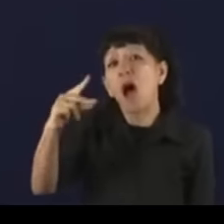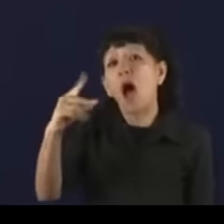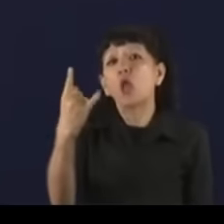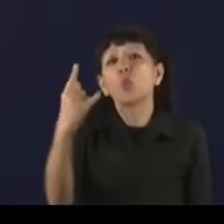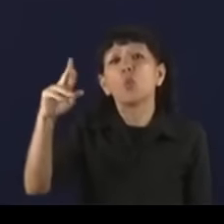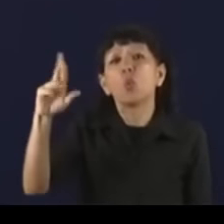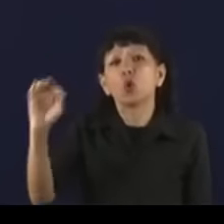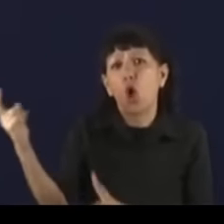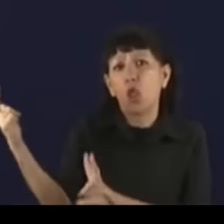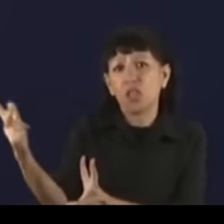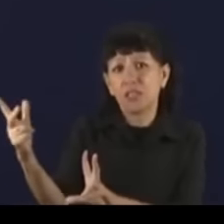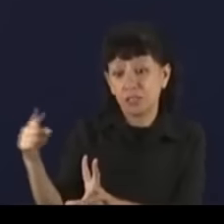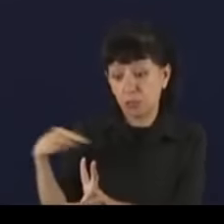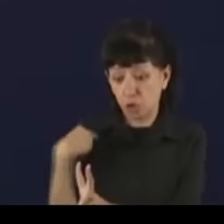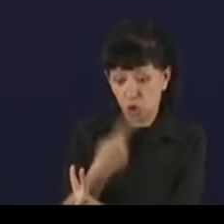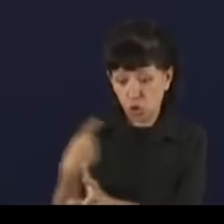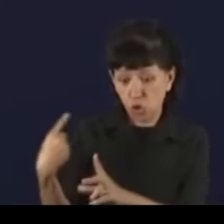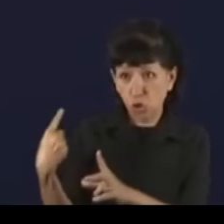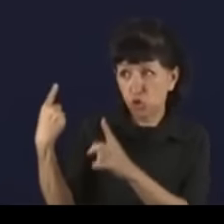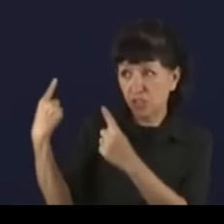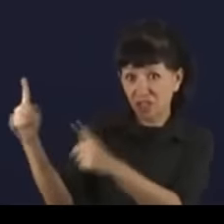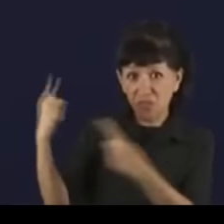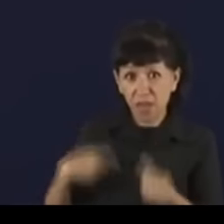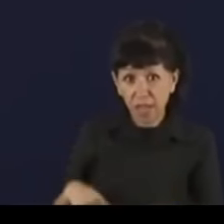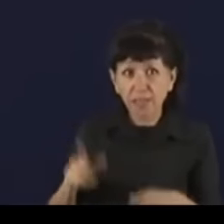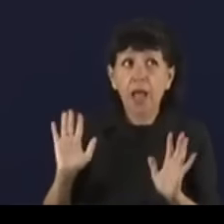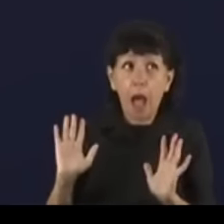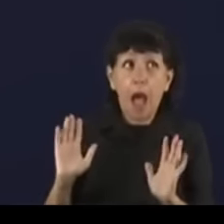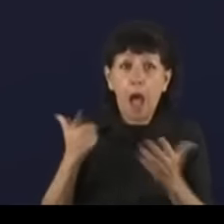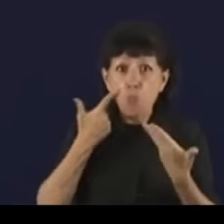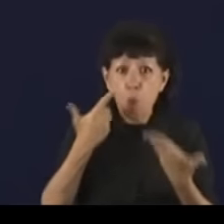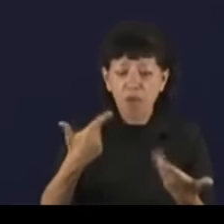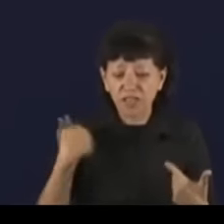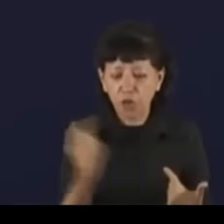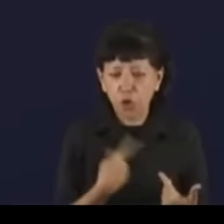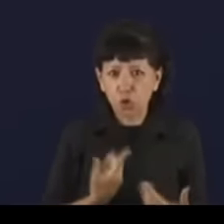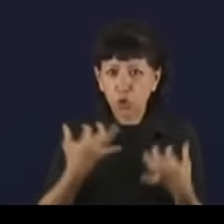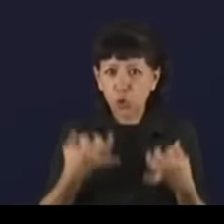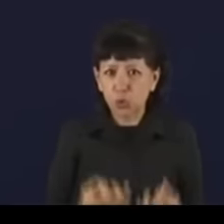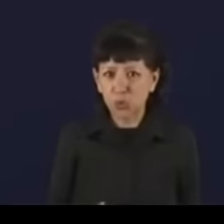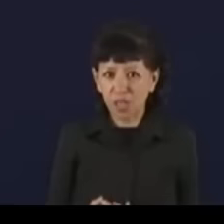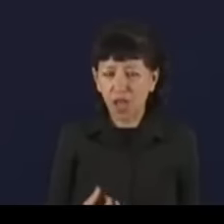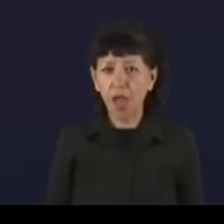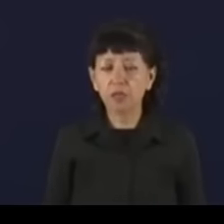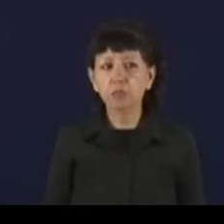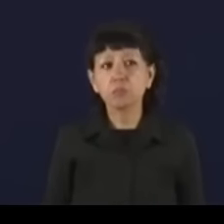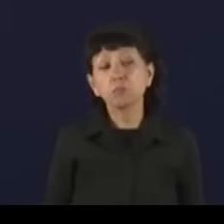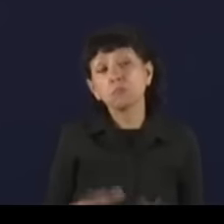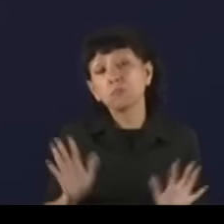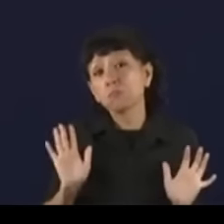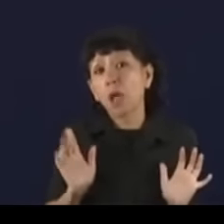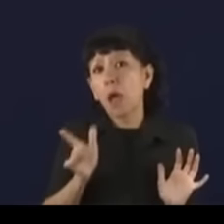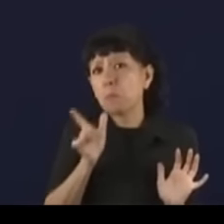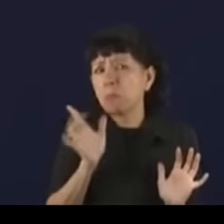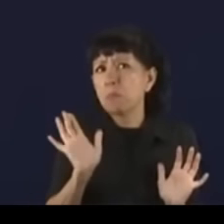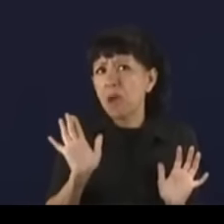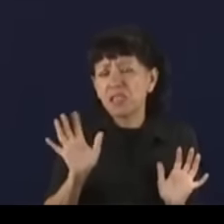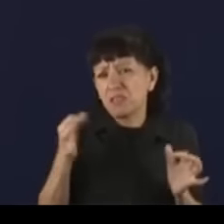hacemos todo lo contrario, es porque estamos haciendo las cosas bien. Y la verdad es que no me parece sano